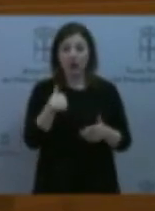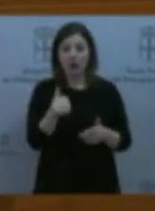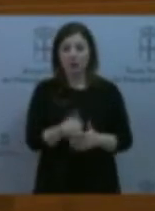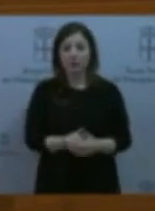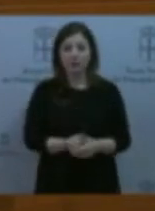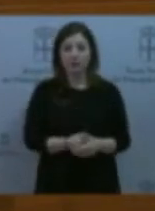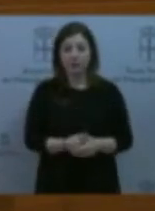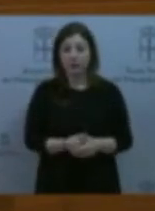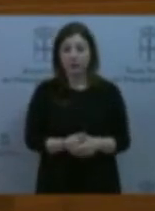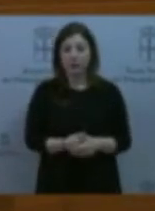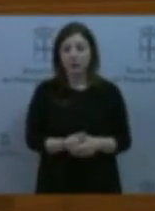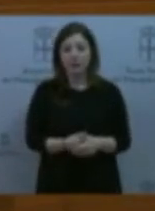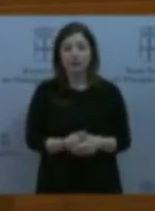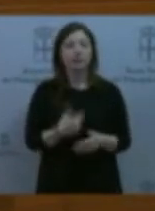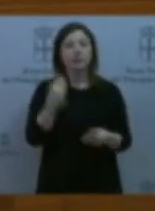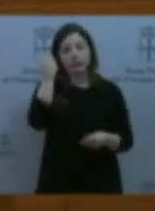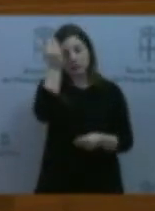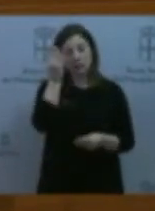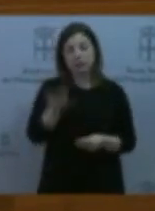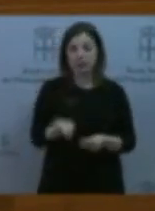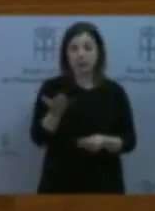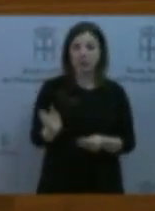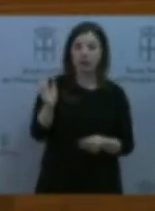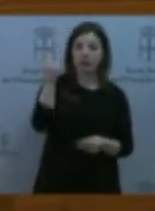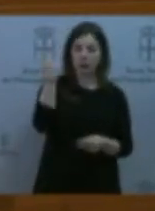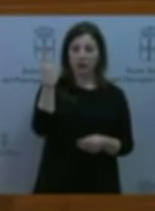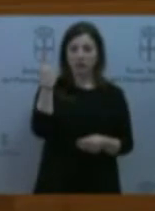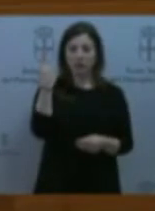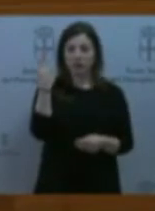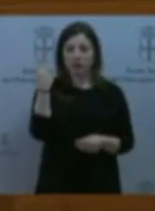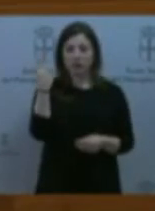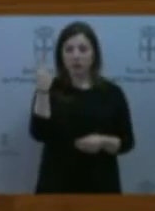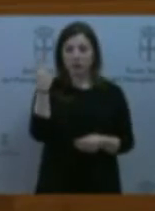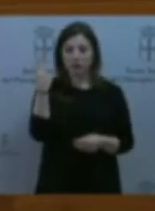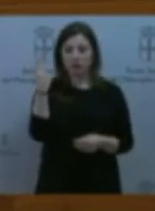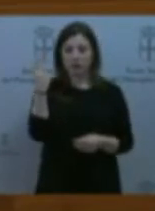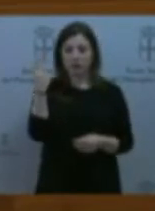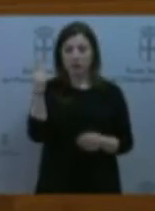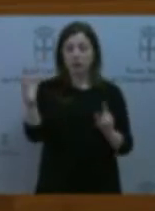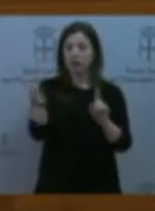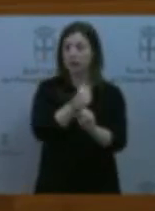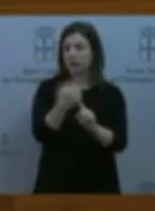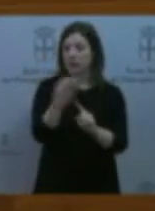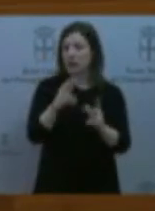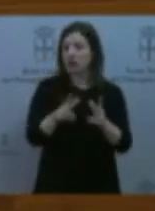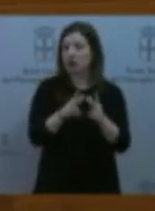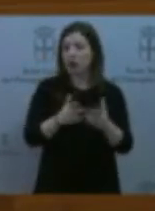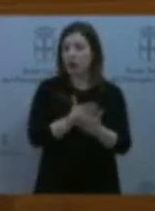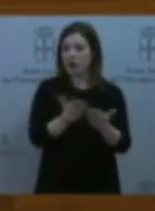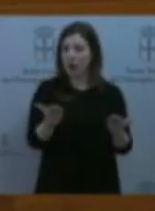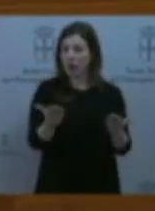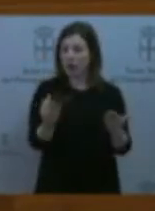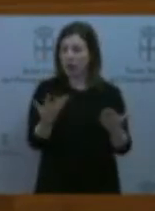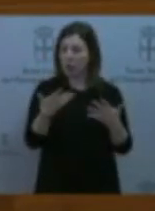importante es conseguir que la sociedad interiorice que el que quema el